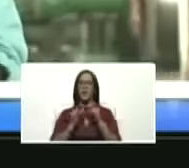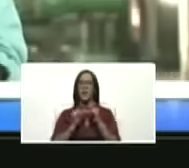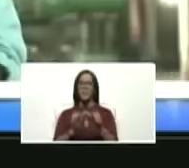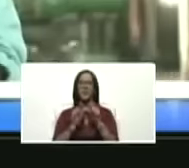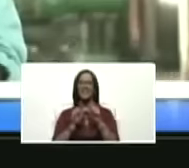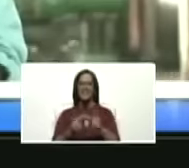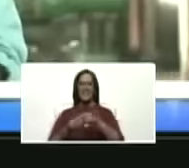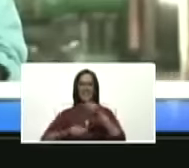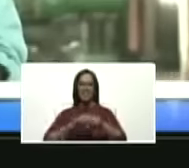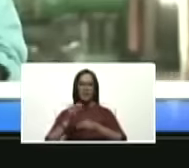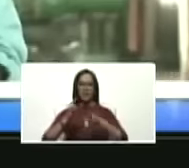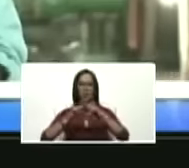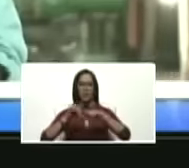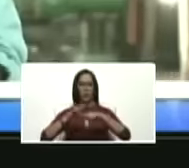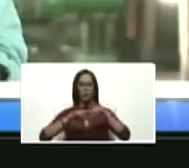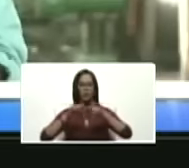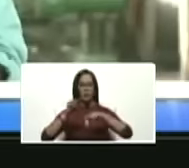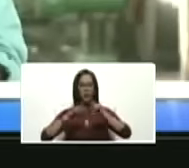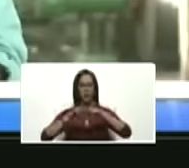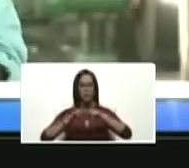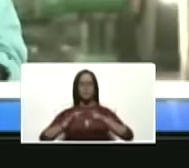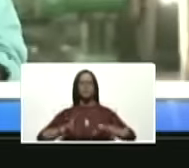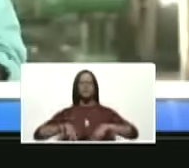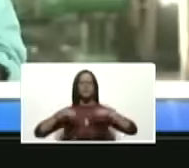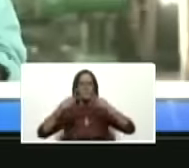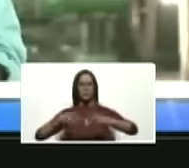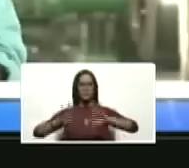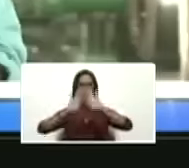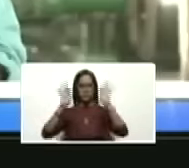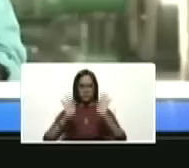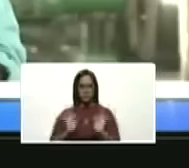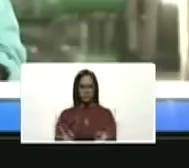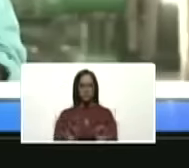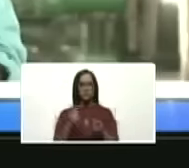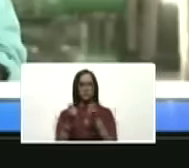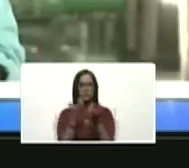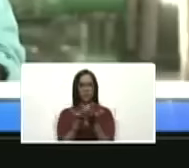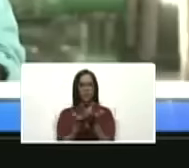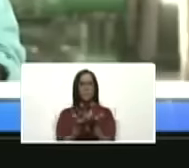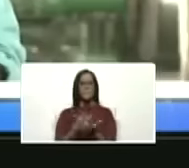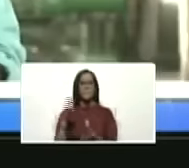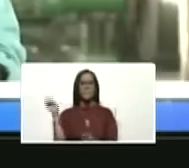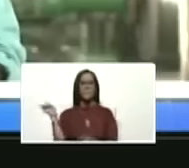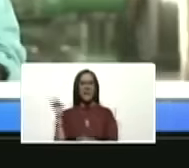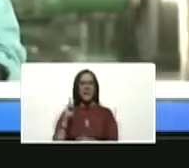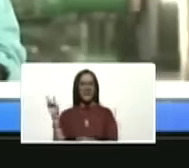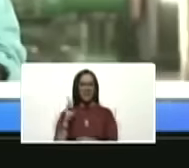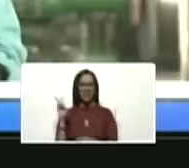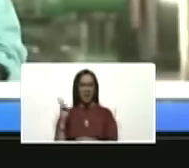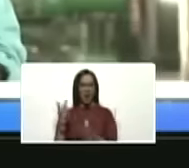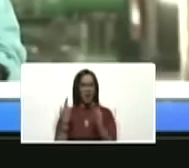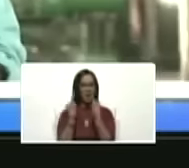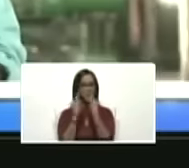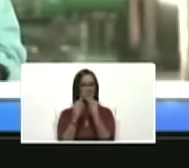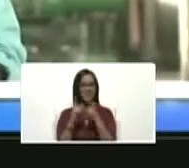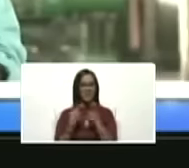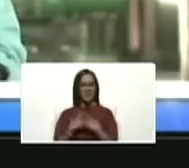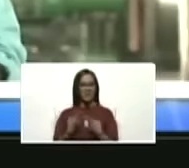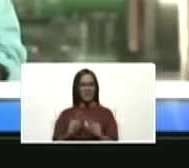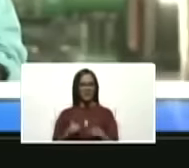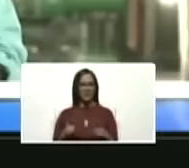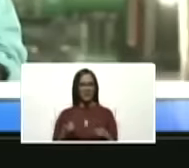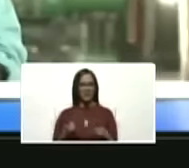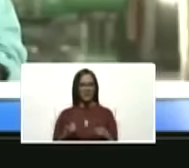haciendo, construyendo un nuevo modelo económico venezolano, diversificado,